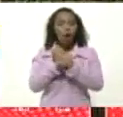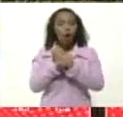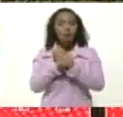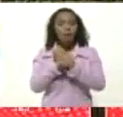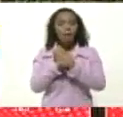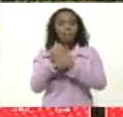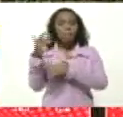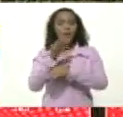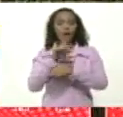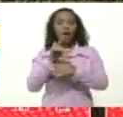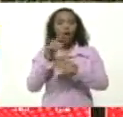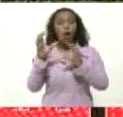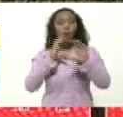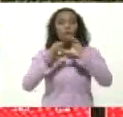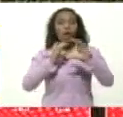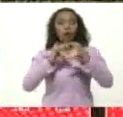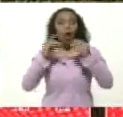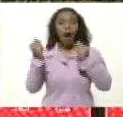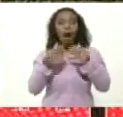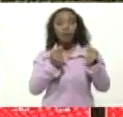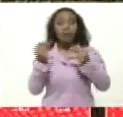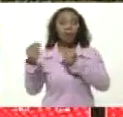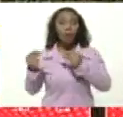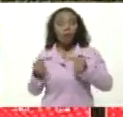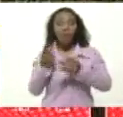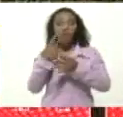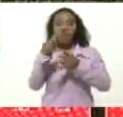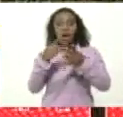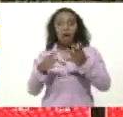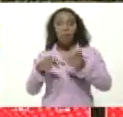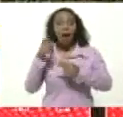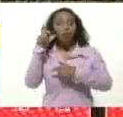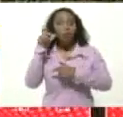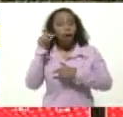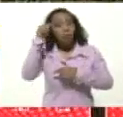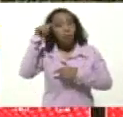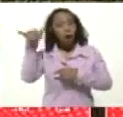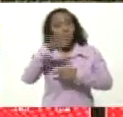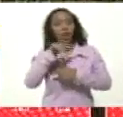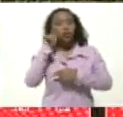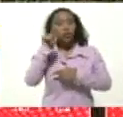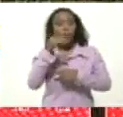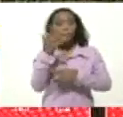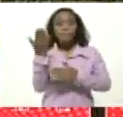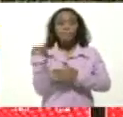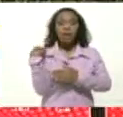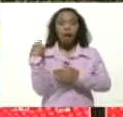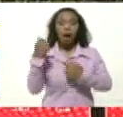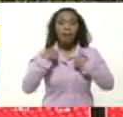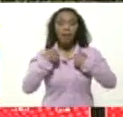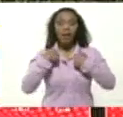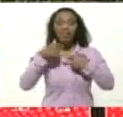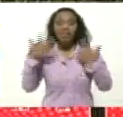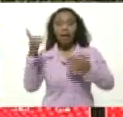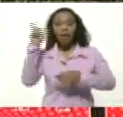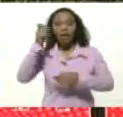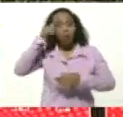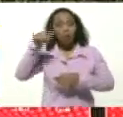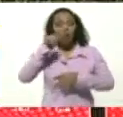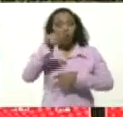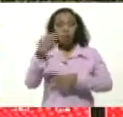interlocutor activo, vivo, válido, para escuchar al pueblo y que tú me digas lo que necesita el pueblo, que tú